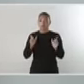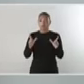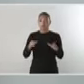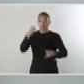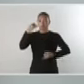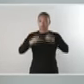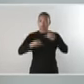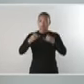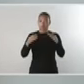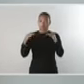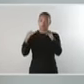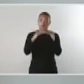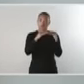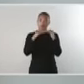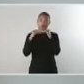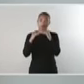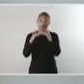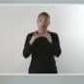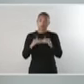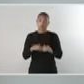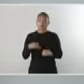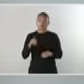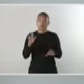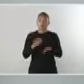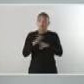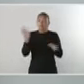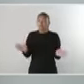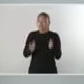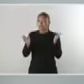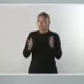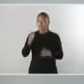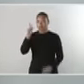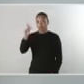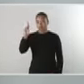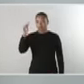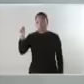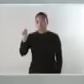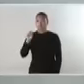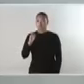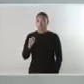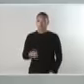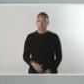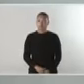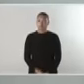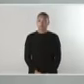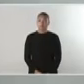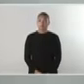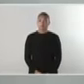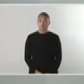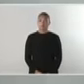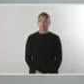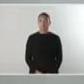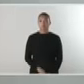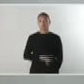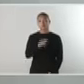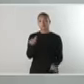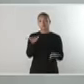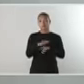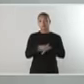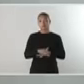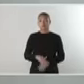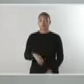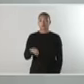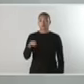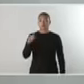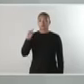y equidad pero solo prosperidad es el partido del trabajo por el partido